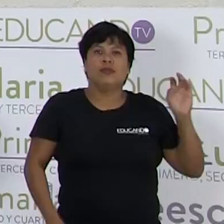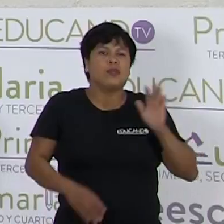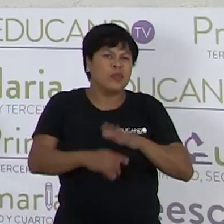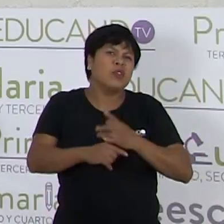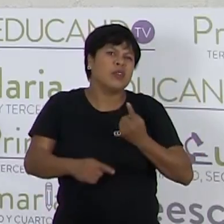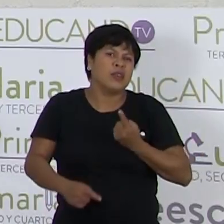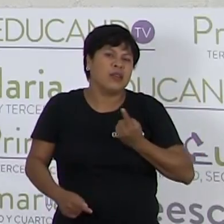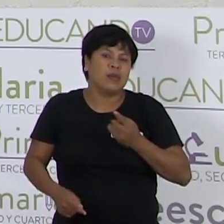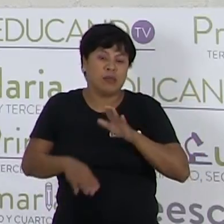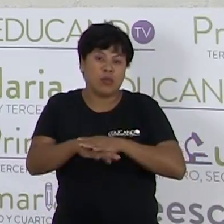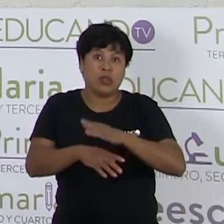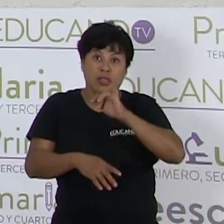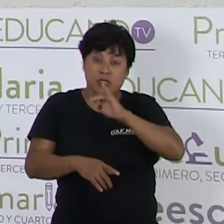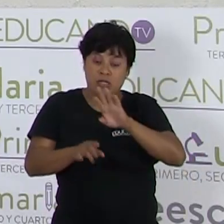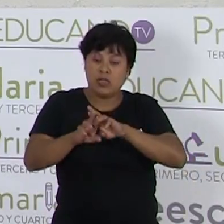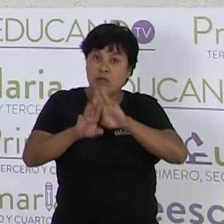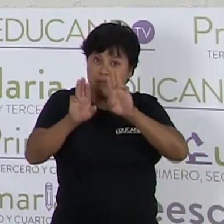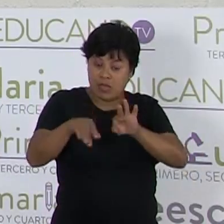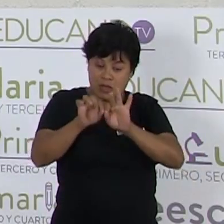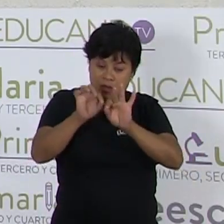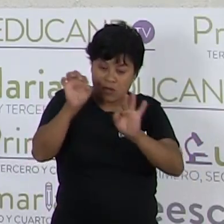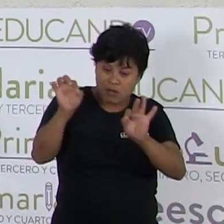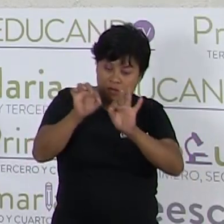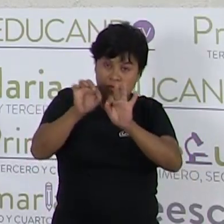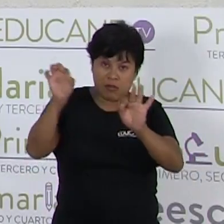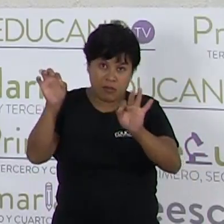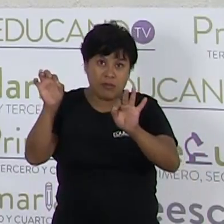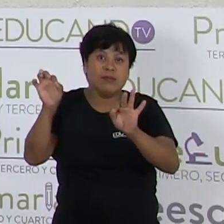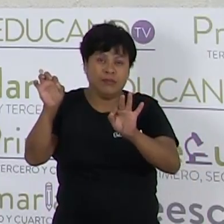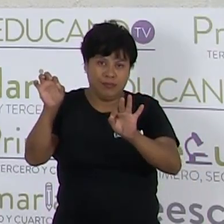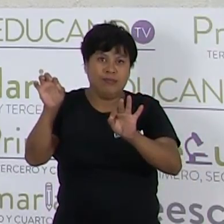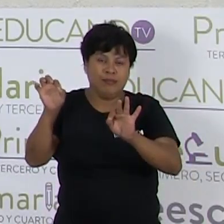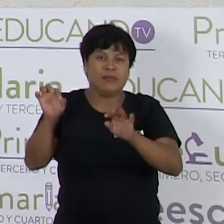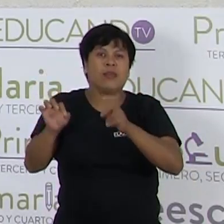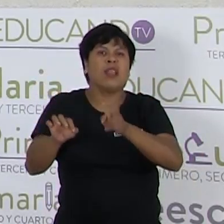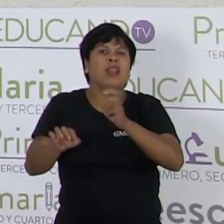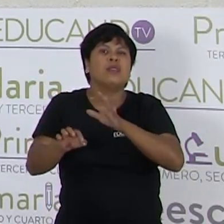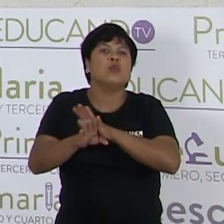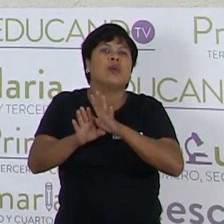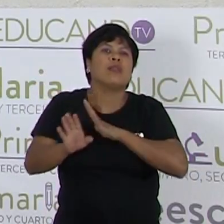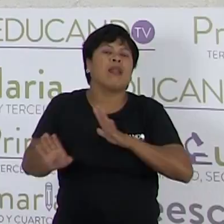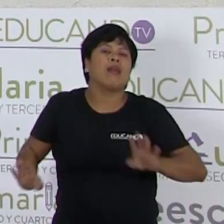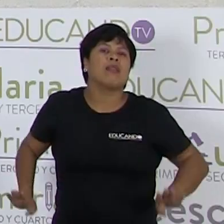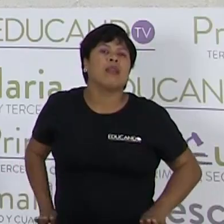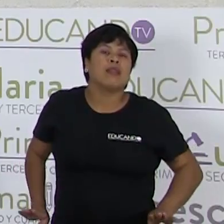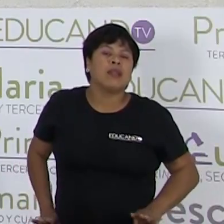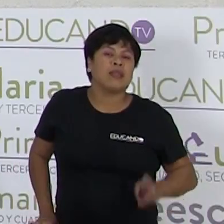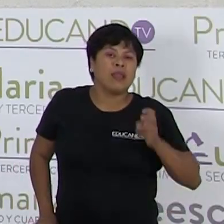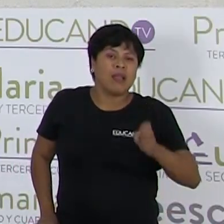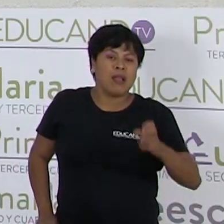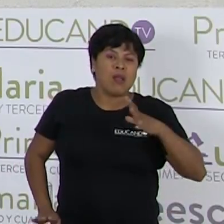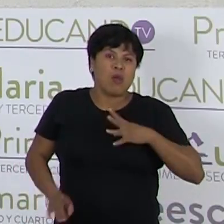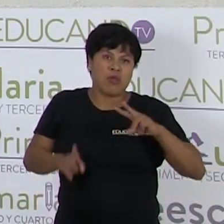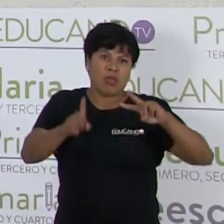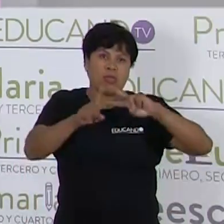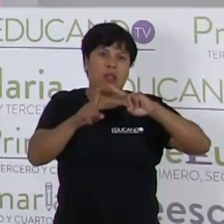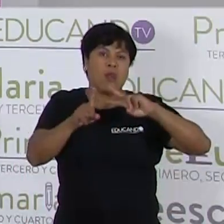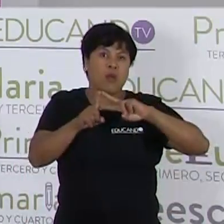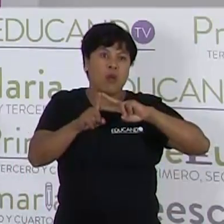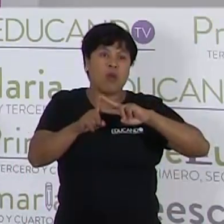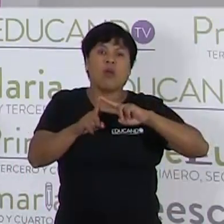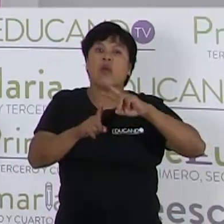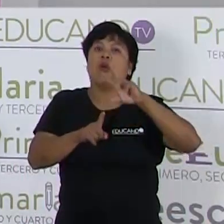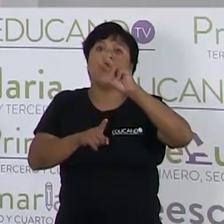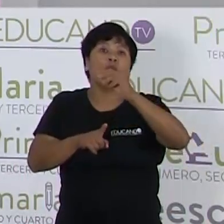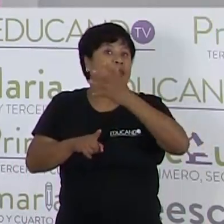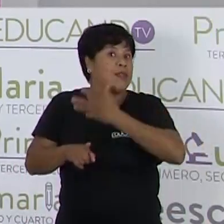qué? Porque si le midiéramos, ¿tú qué dices? ¿Qué característica le estás viendo acá? Que no